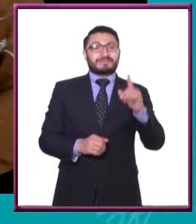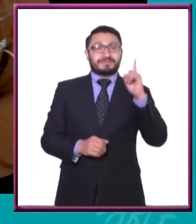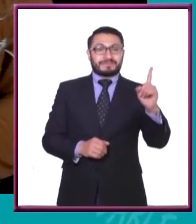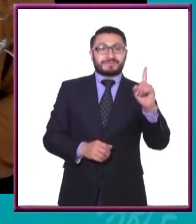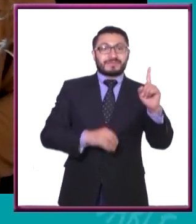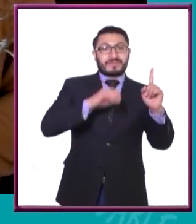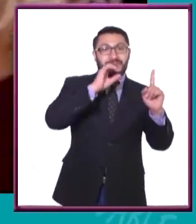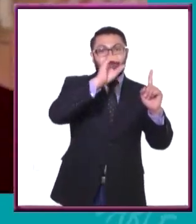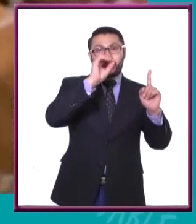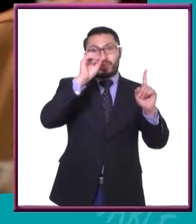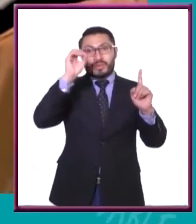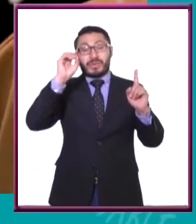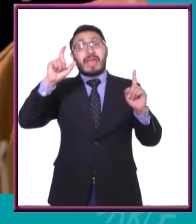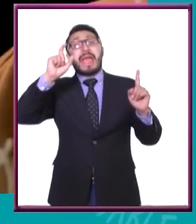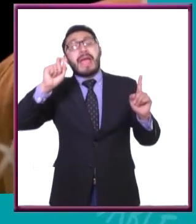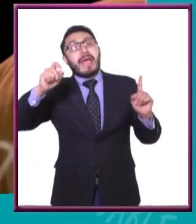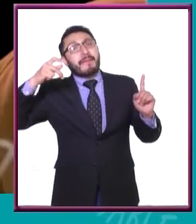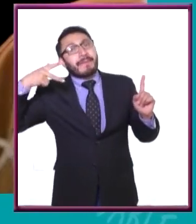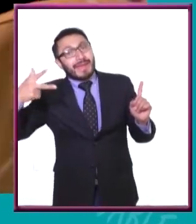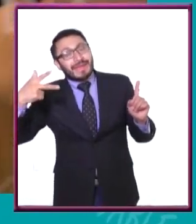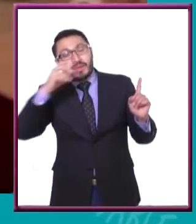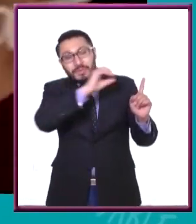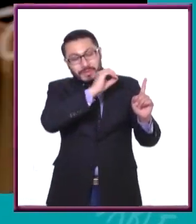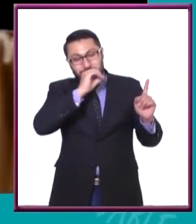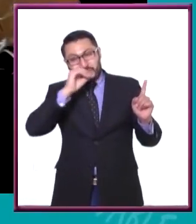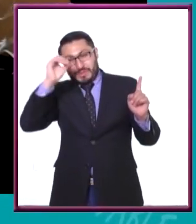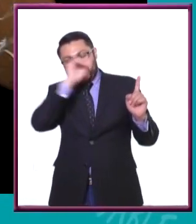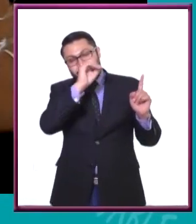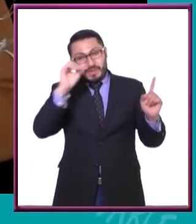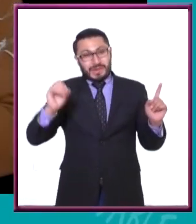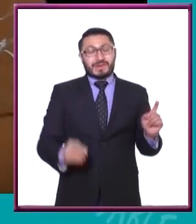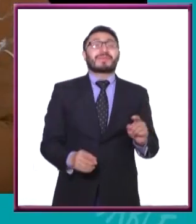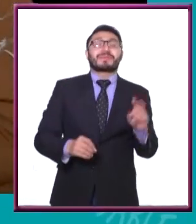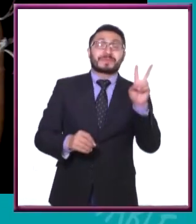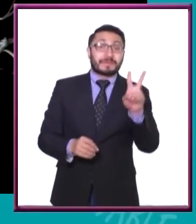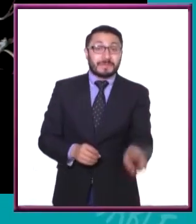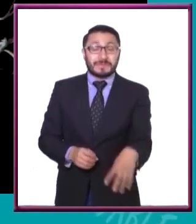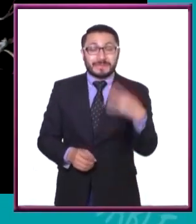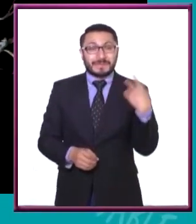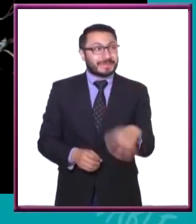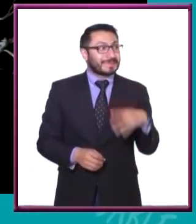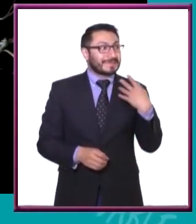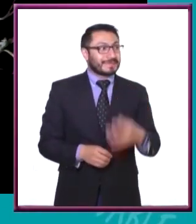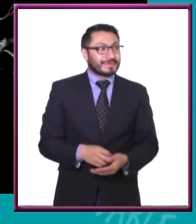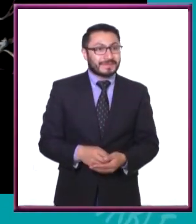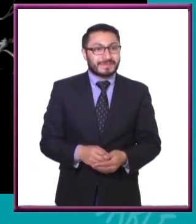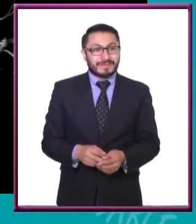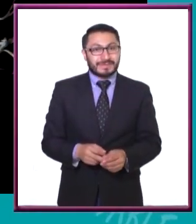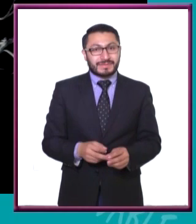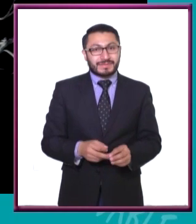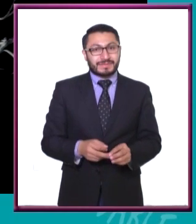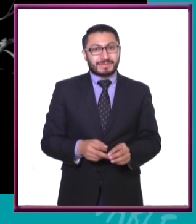Un 1 seguido de 28 ceros. elemental, compañera, elemental.